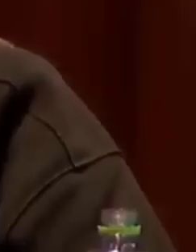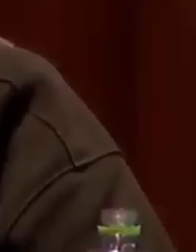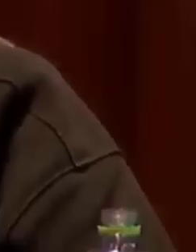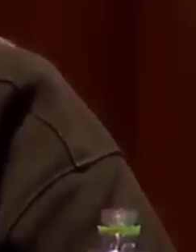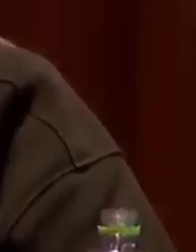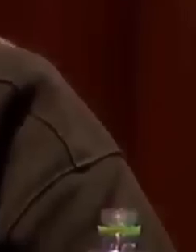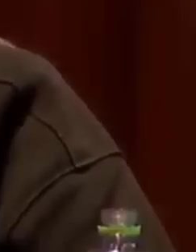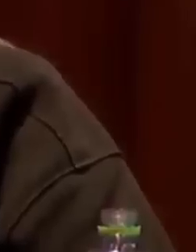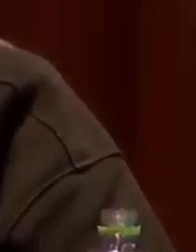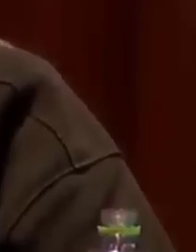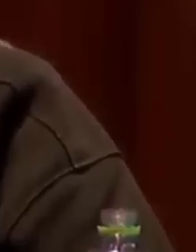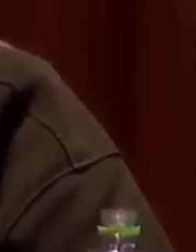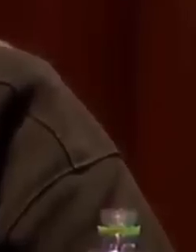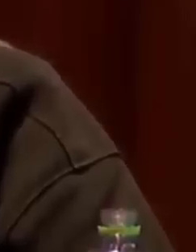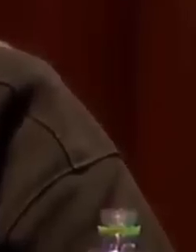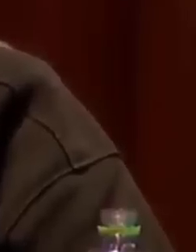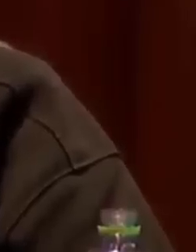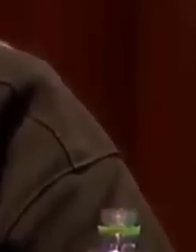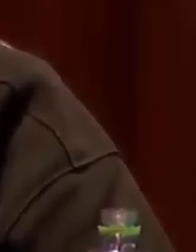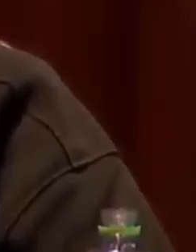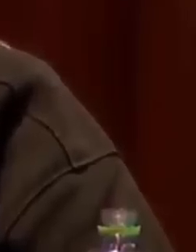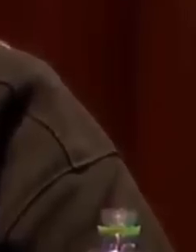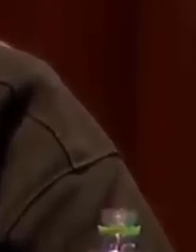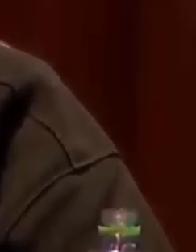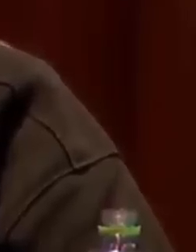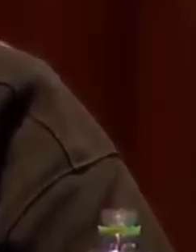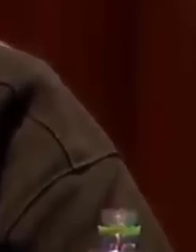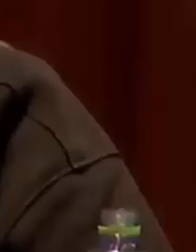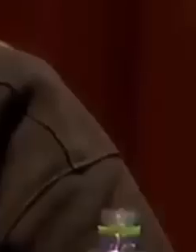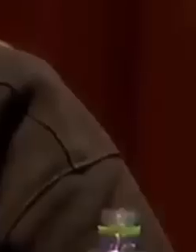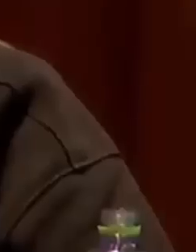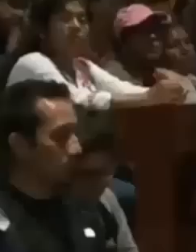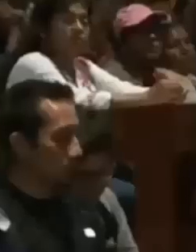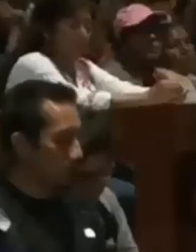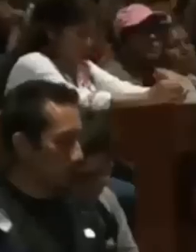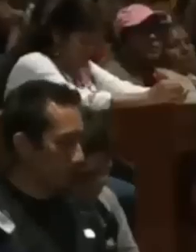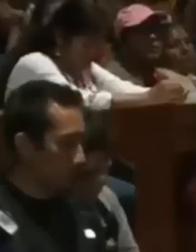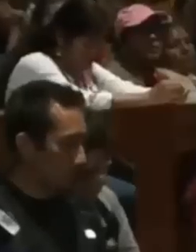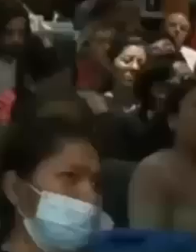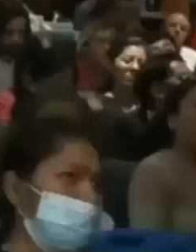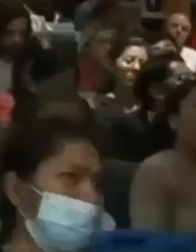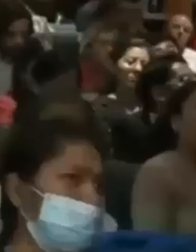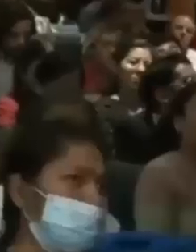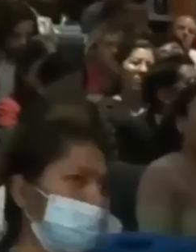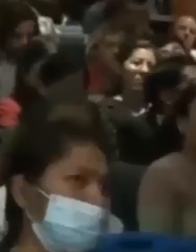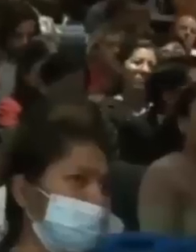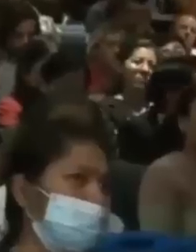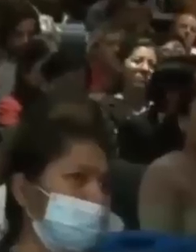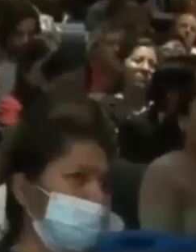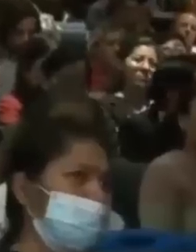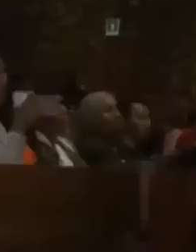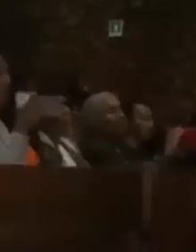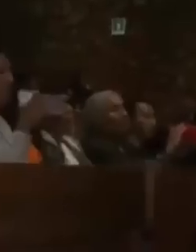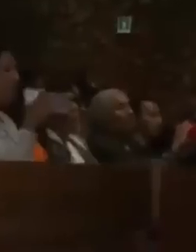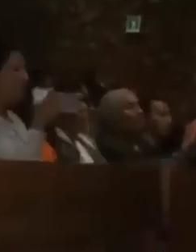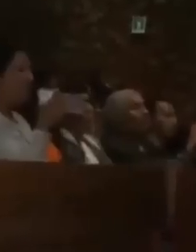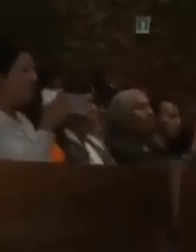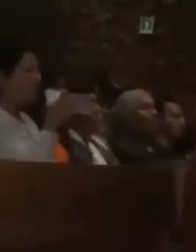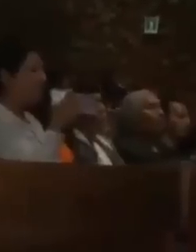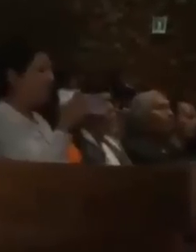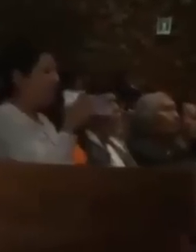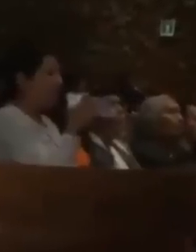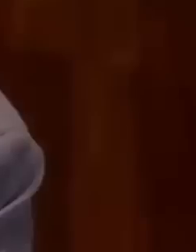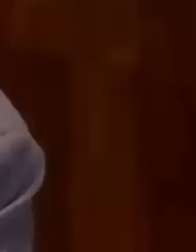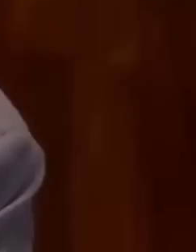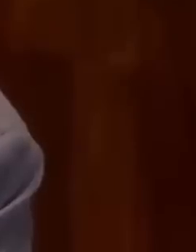testigos, negando que se disponga de ellas o se conozca incluso documentos en investigaciones que realizaron. Sabemos que